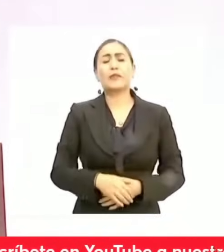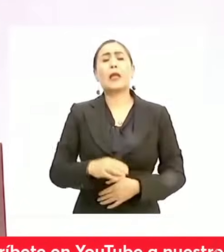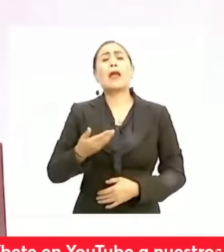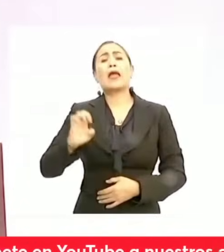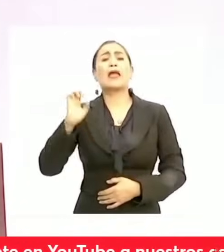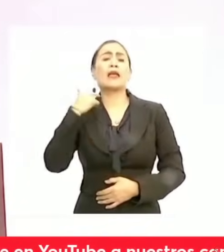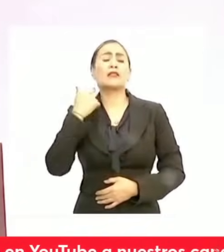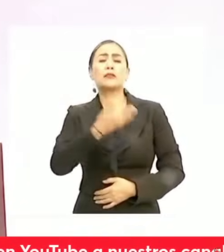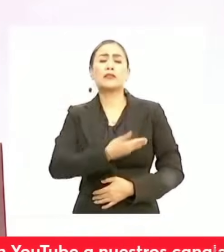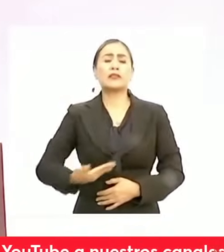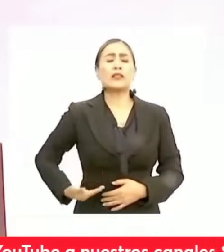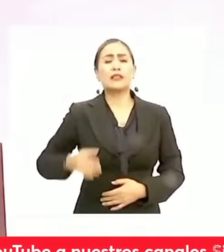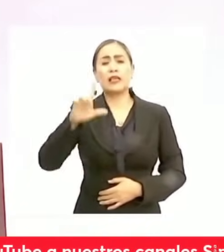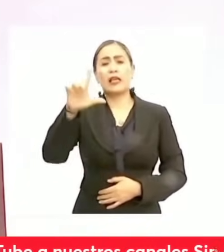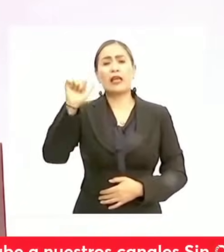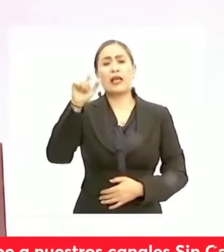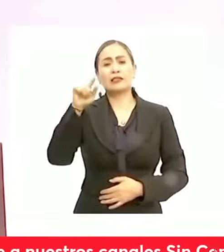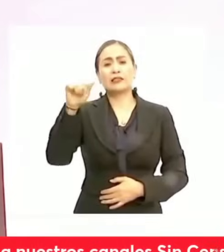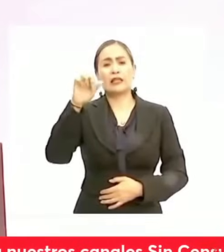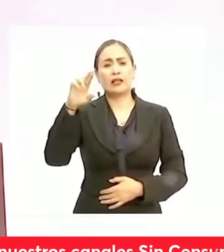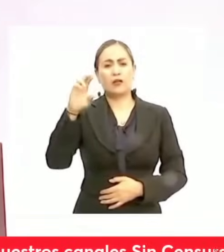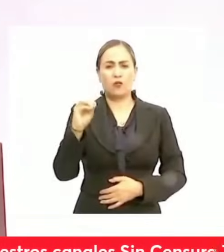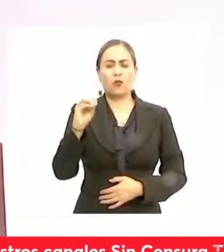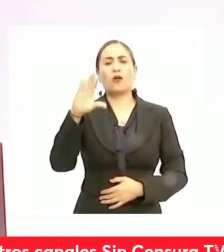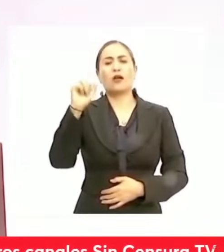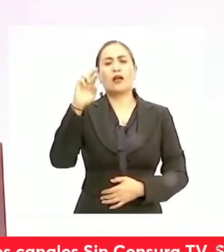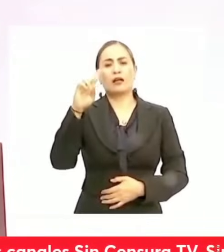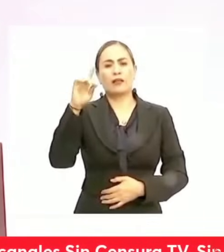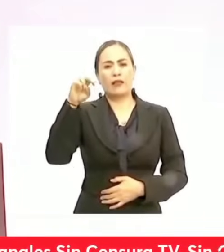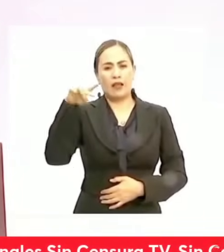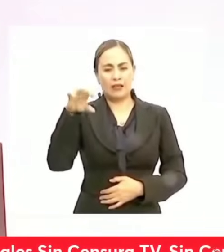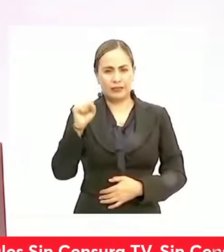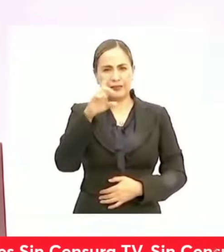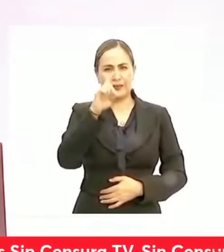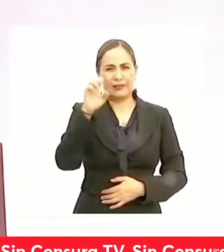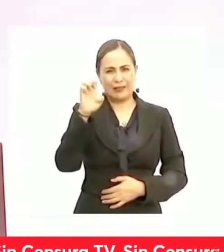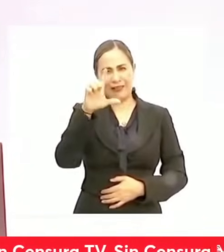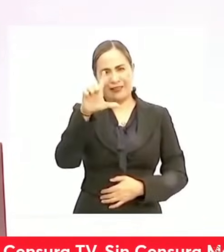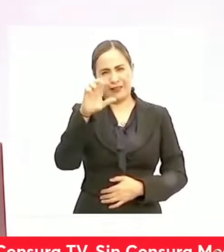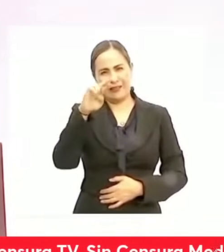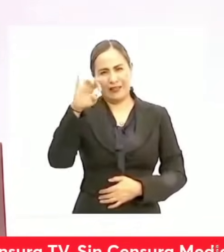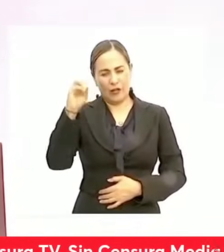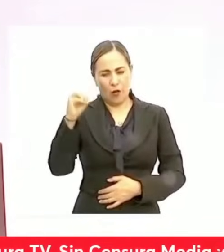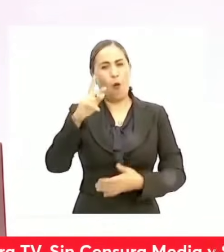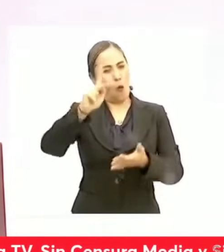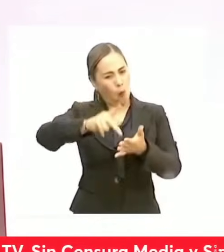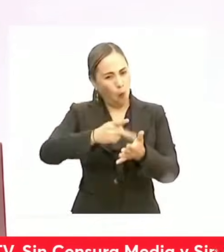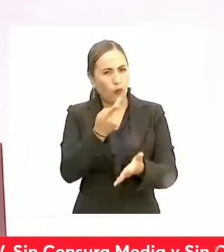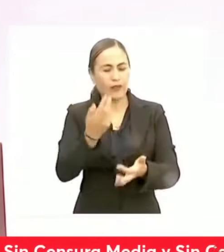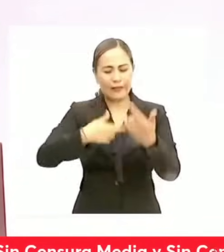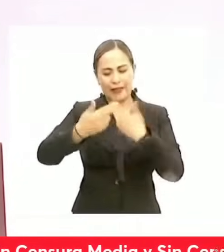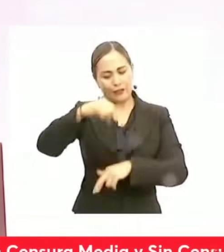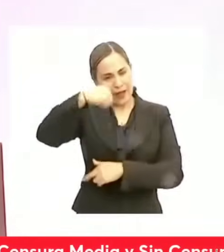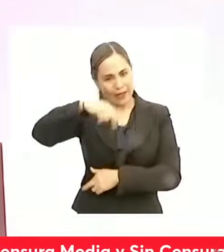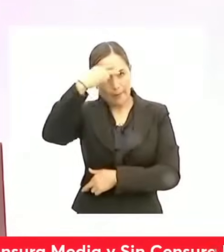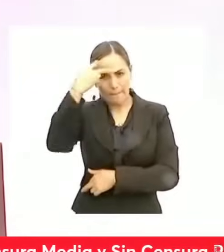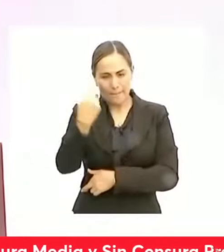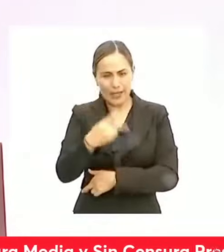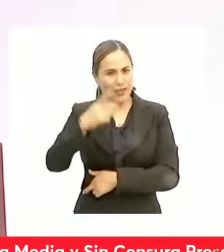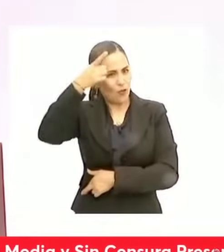del Río quien, además de recuperarlo en beneficio de la nación,